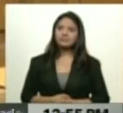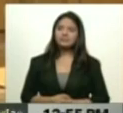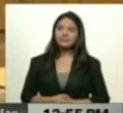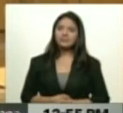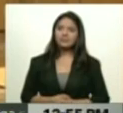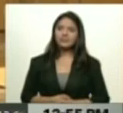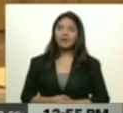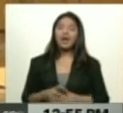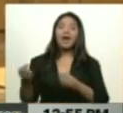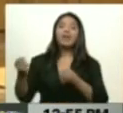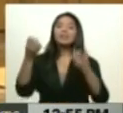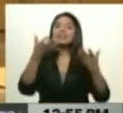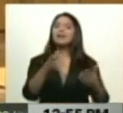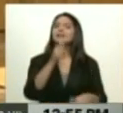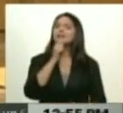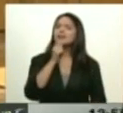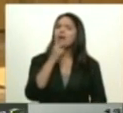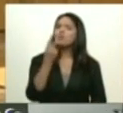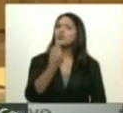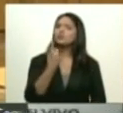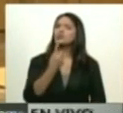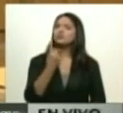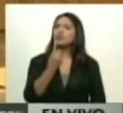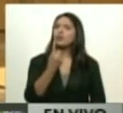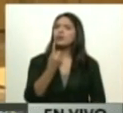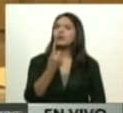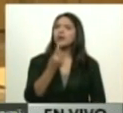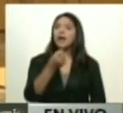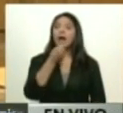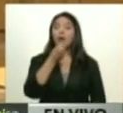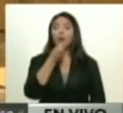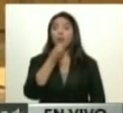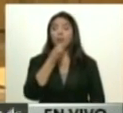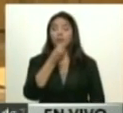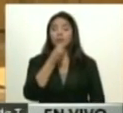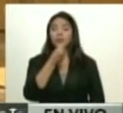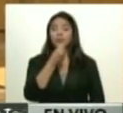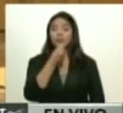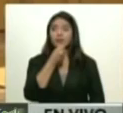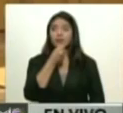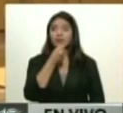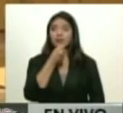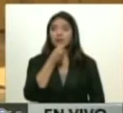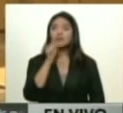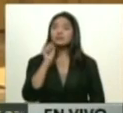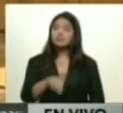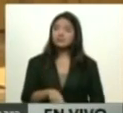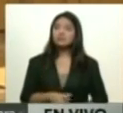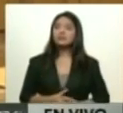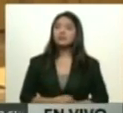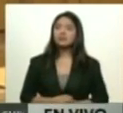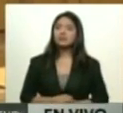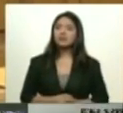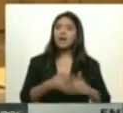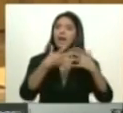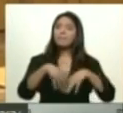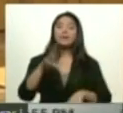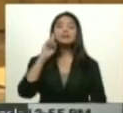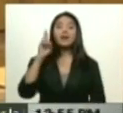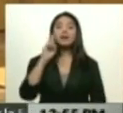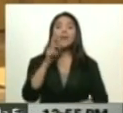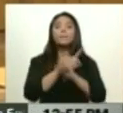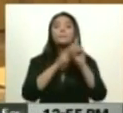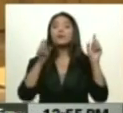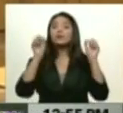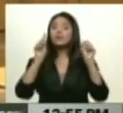esas concesiones, no solamente a comunicadores sociales, sí, a periodistas, sí, empresas de radio, sino también